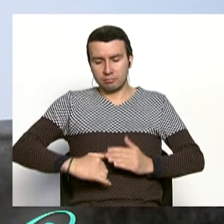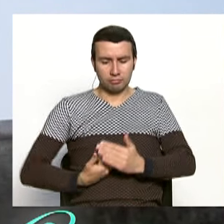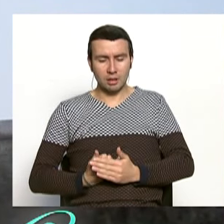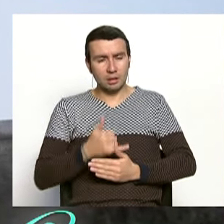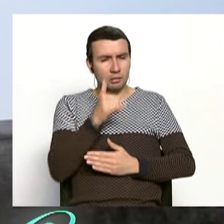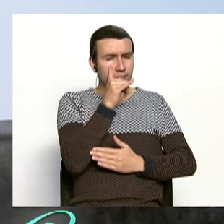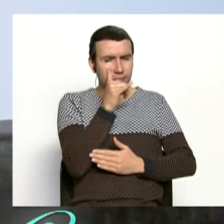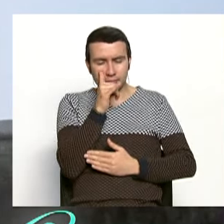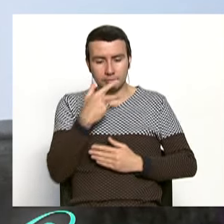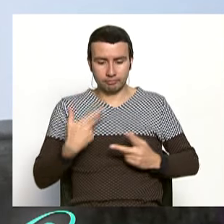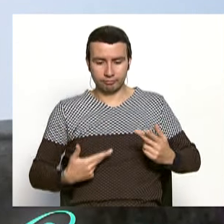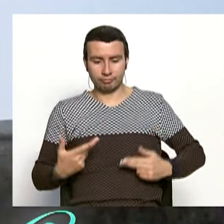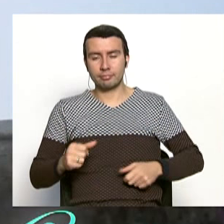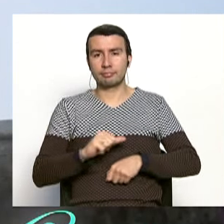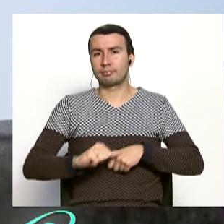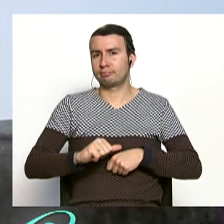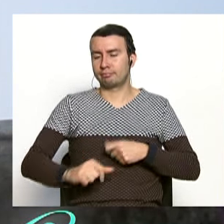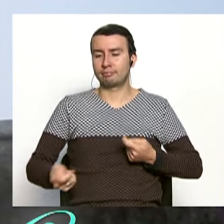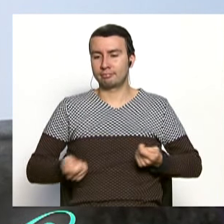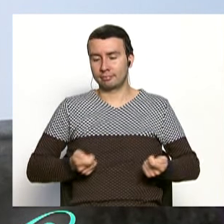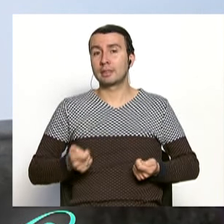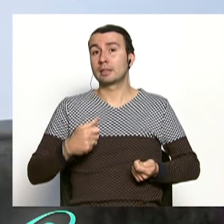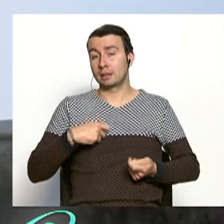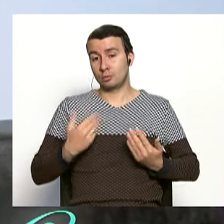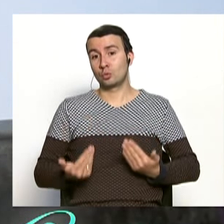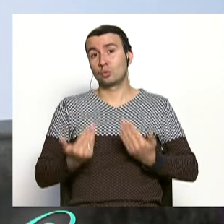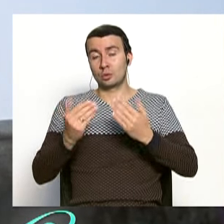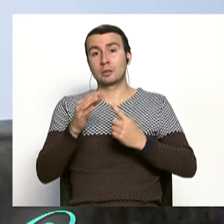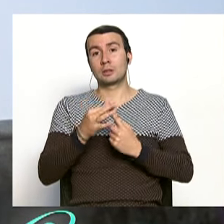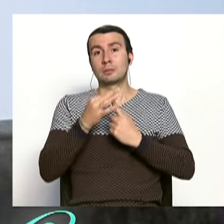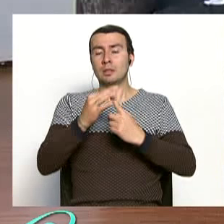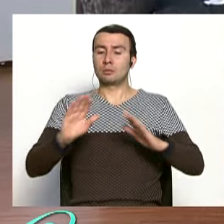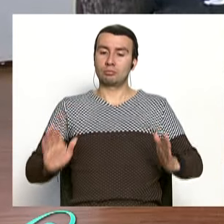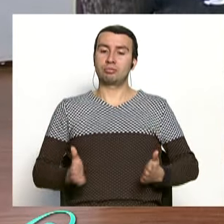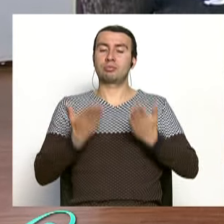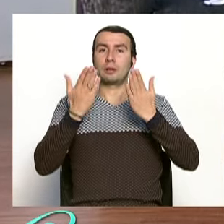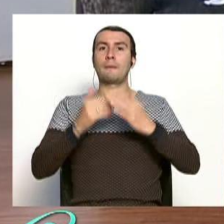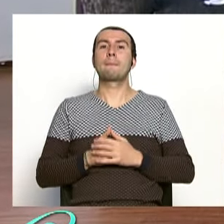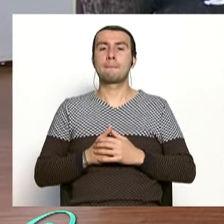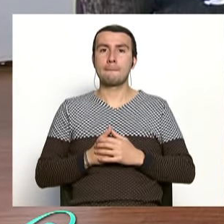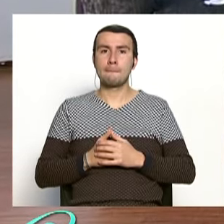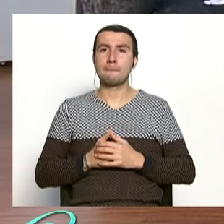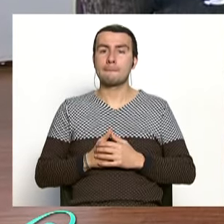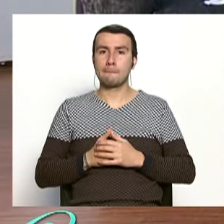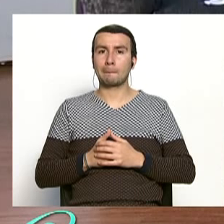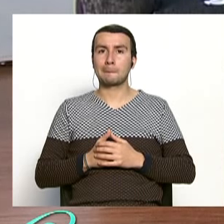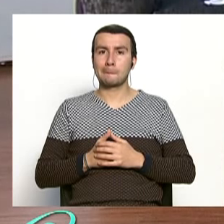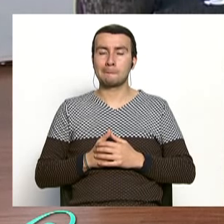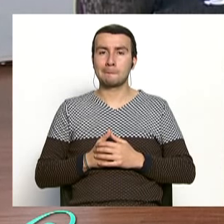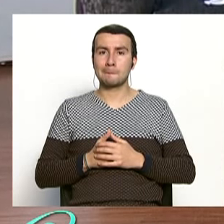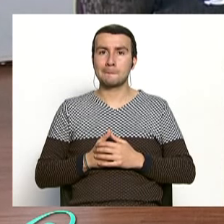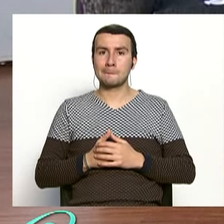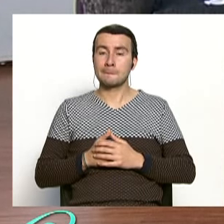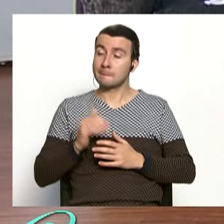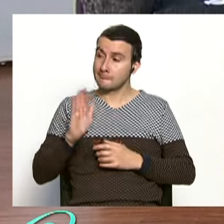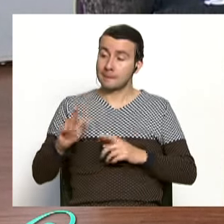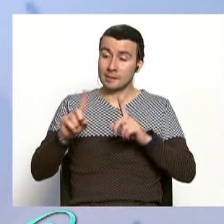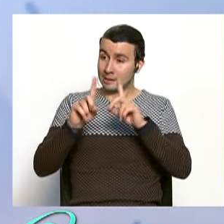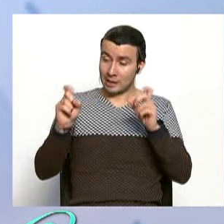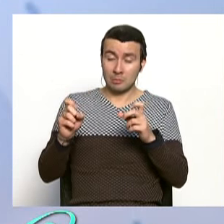por todas las ventajas que tienen eh en sobre todo en la fase de recuperación Este es un tema que deja mucho